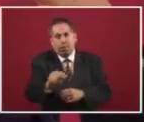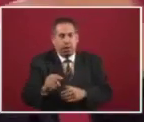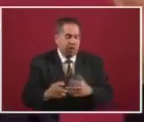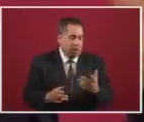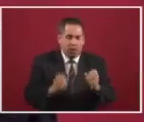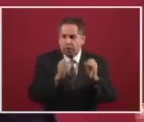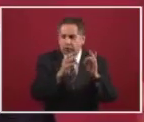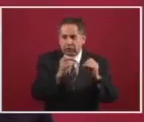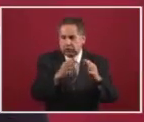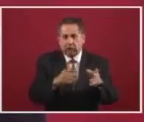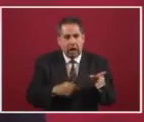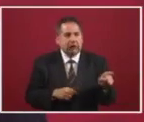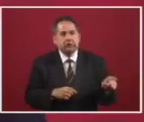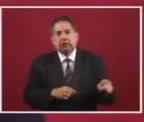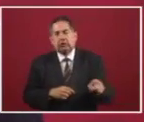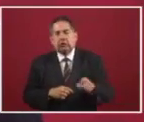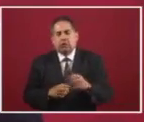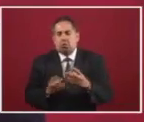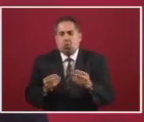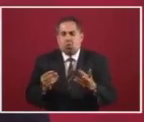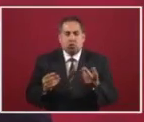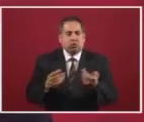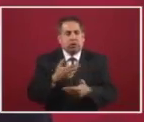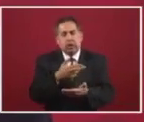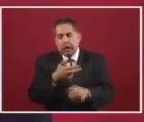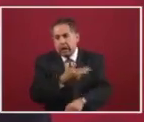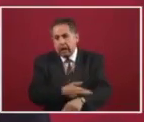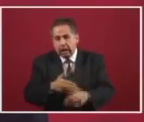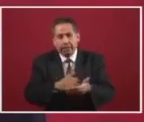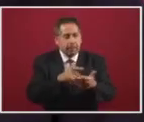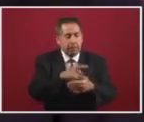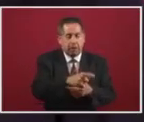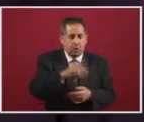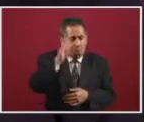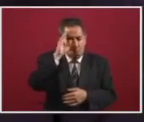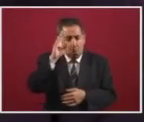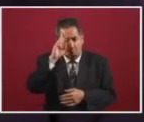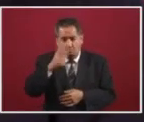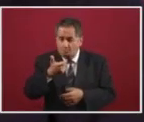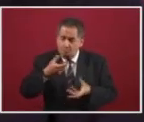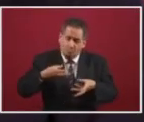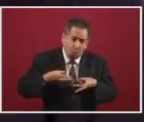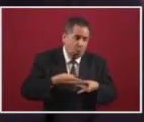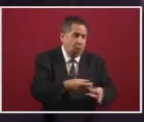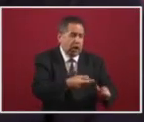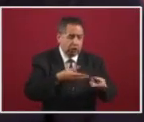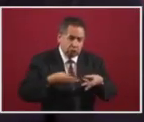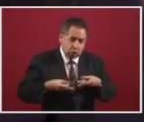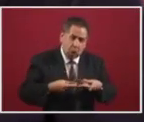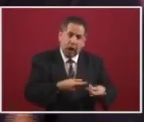Crearon aparatos burocráticos onerosos,